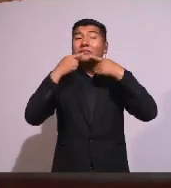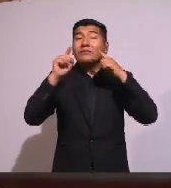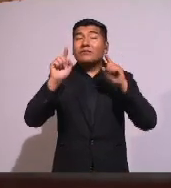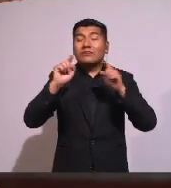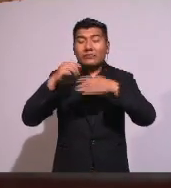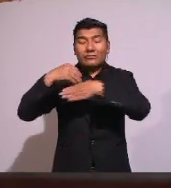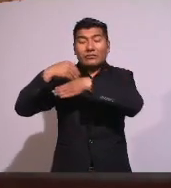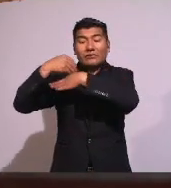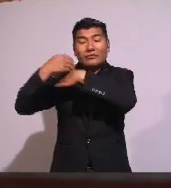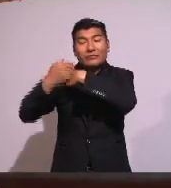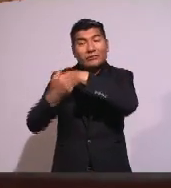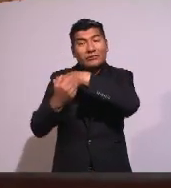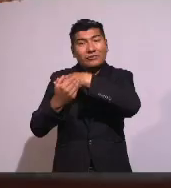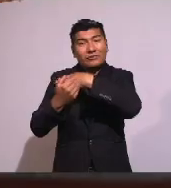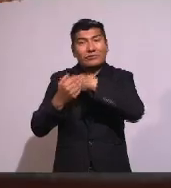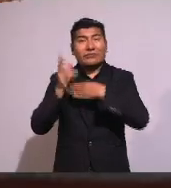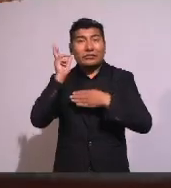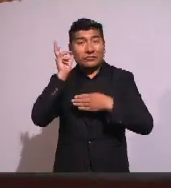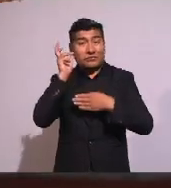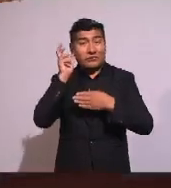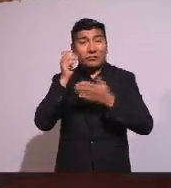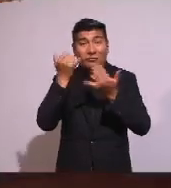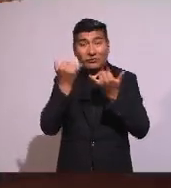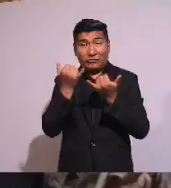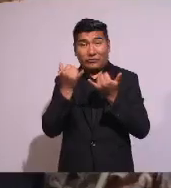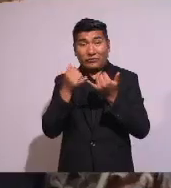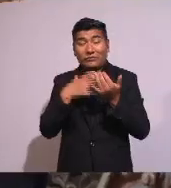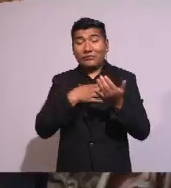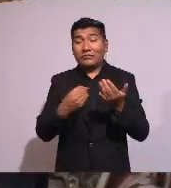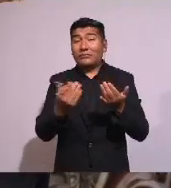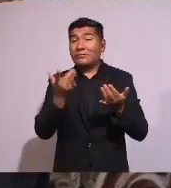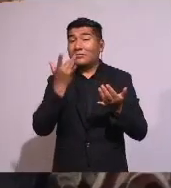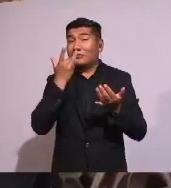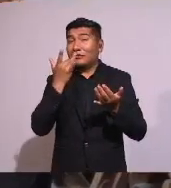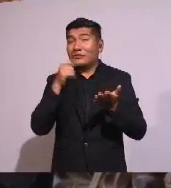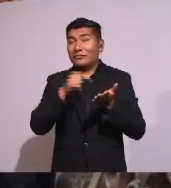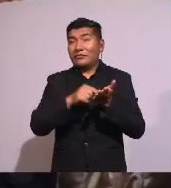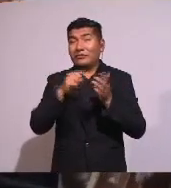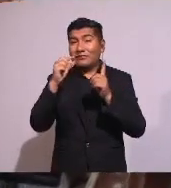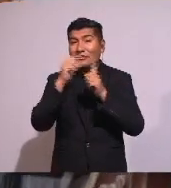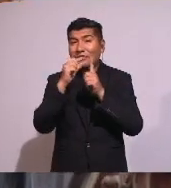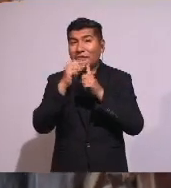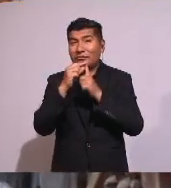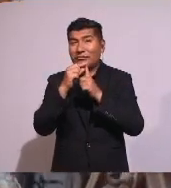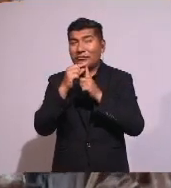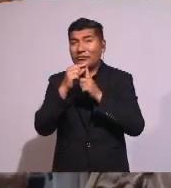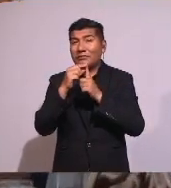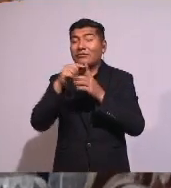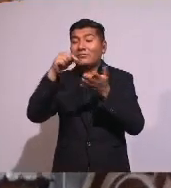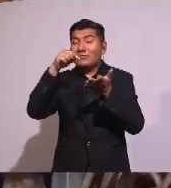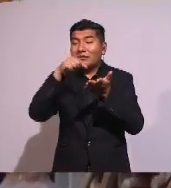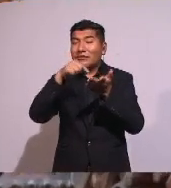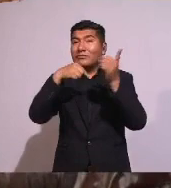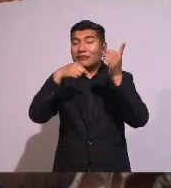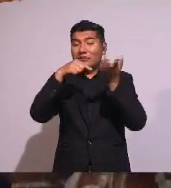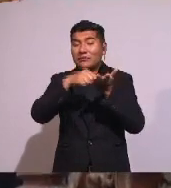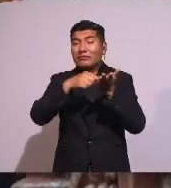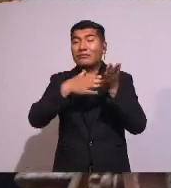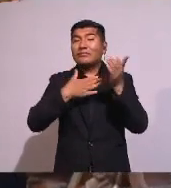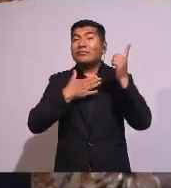el pan, y lo escucharemos también hoy en la Eucaristía, estas palabras: este es mi cuerpo.